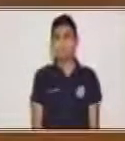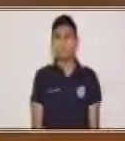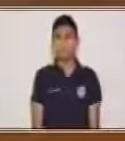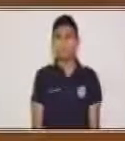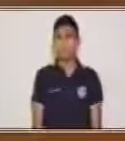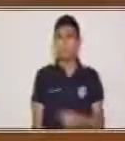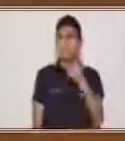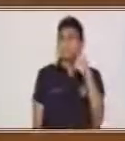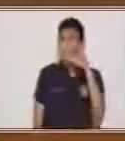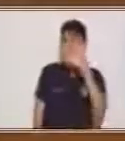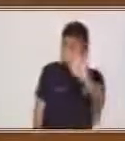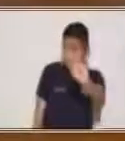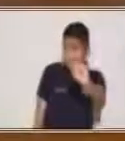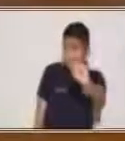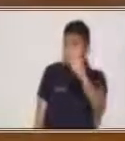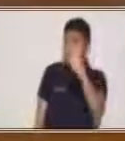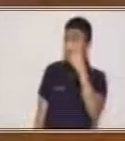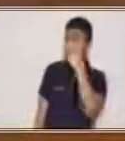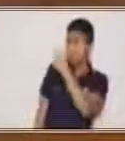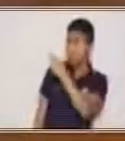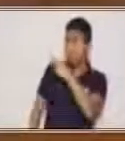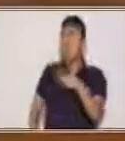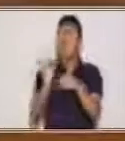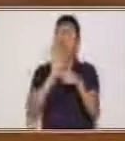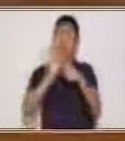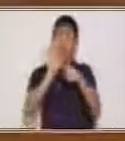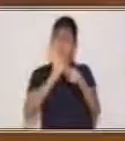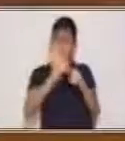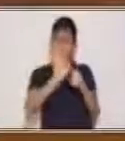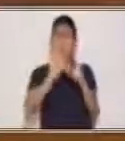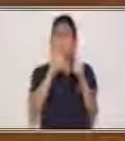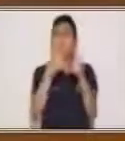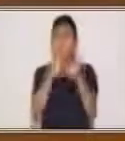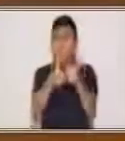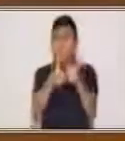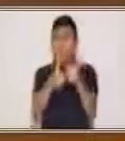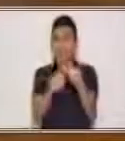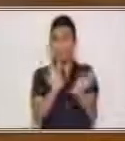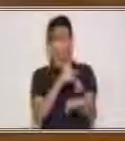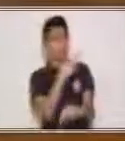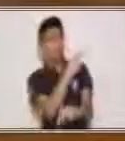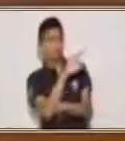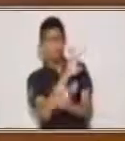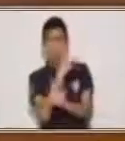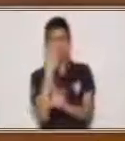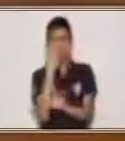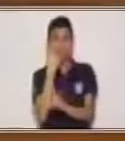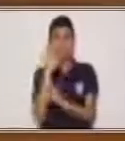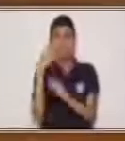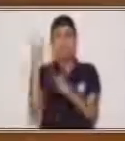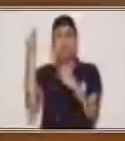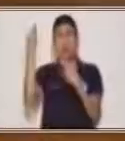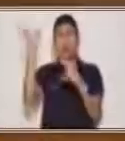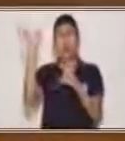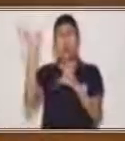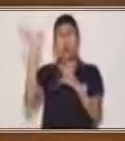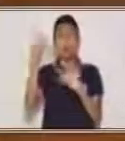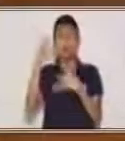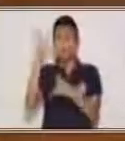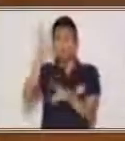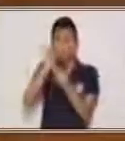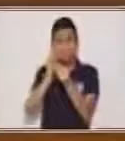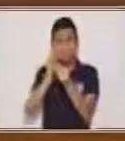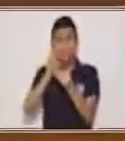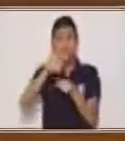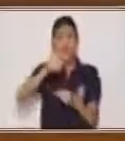¿Te diste cuenta? Nuestro experimento funcionó. Sí funcionó lo que nos habían explicado anteriormente. ¿Qué pasó?